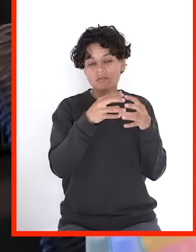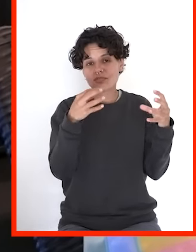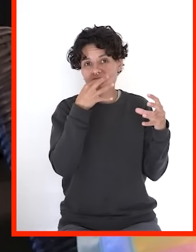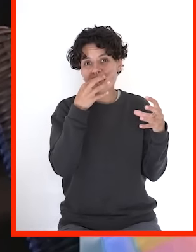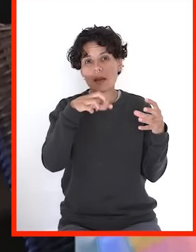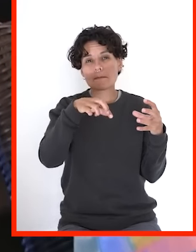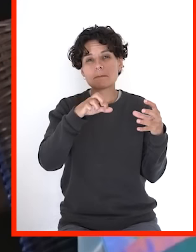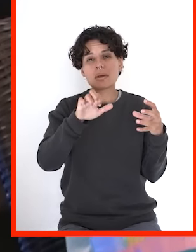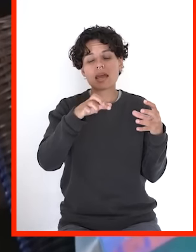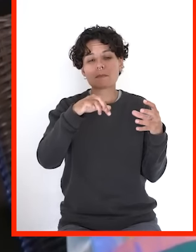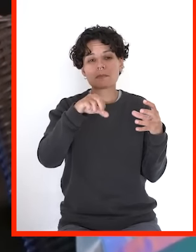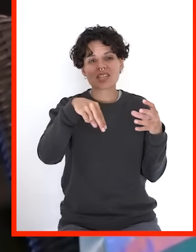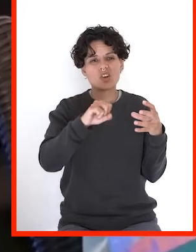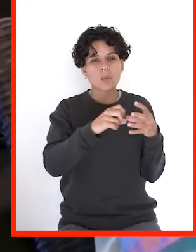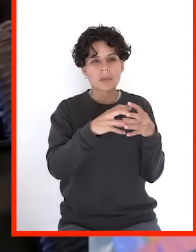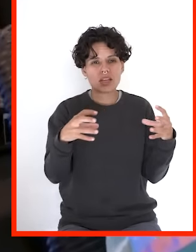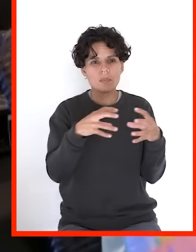Te repite.